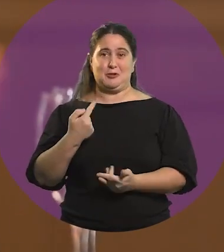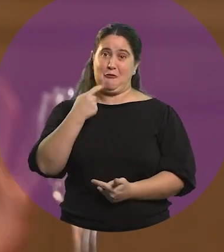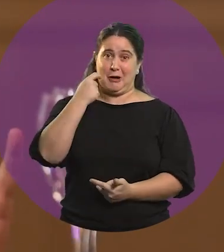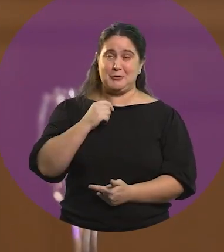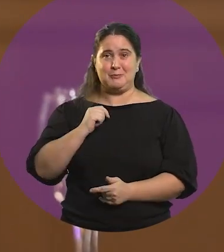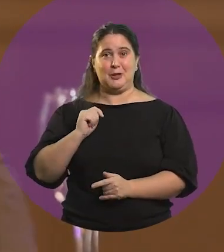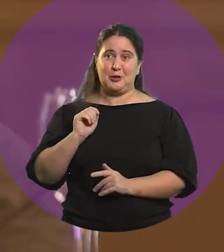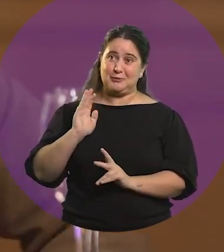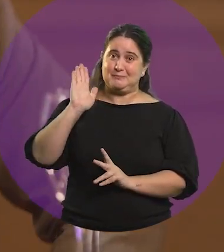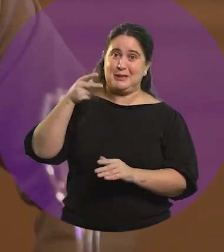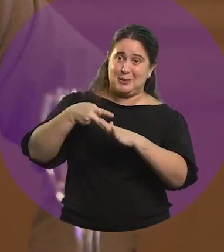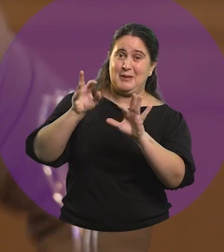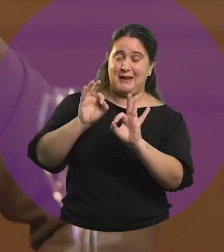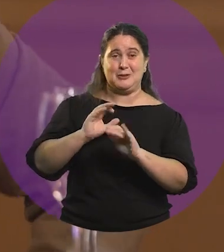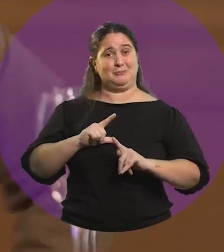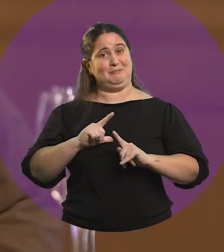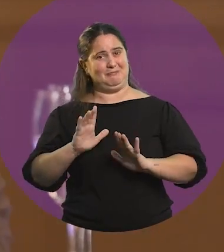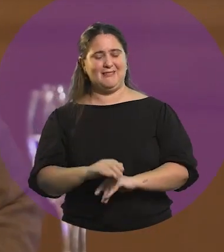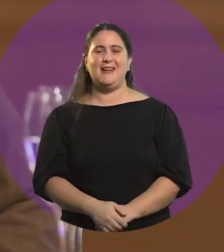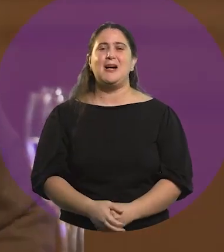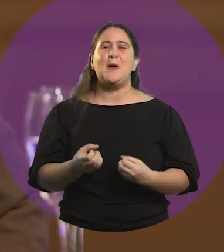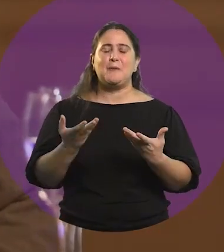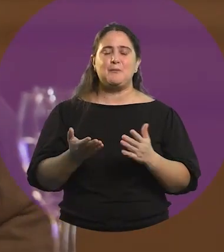como varón acá. Estuve hasta el final.